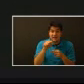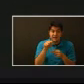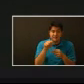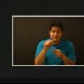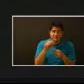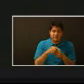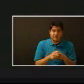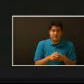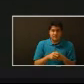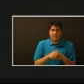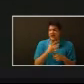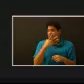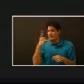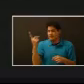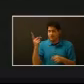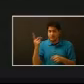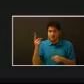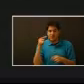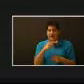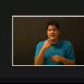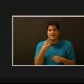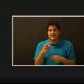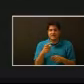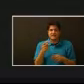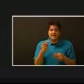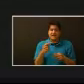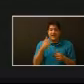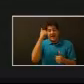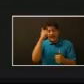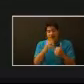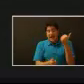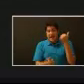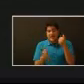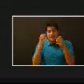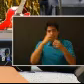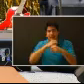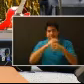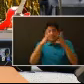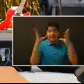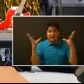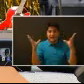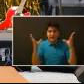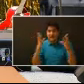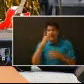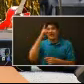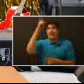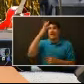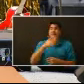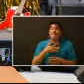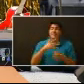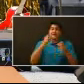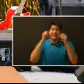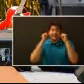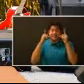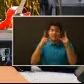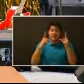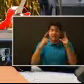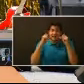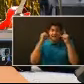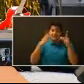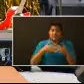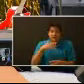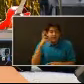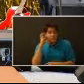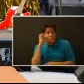Dios nos está, ahí está diciendo, mañana tras mañana, Él me despierta, despierta mi oído